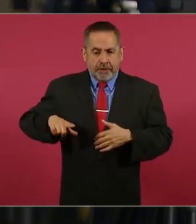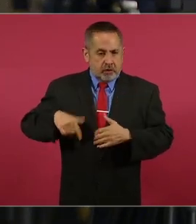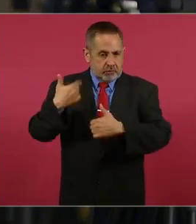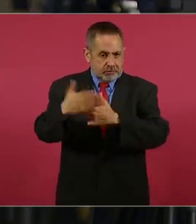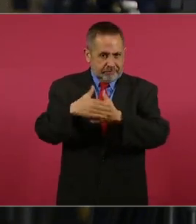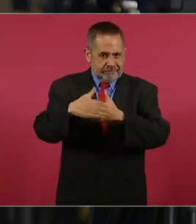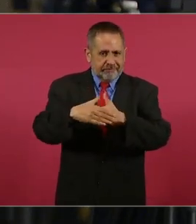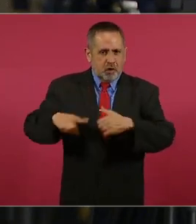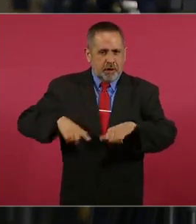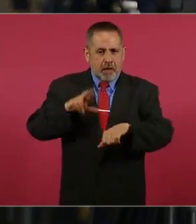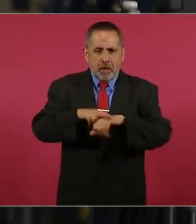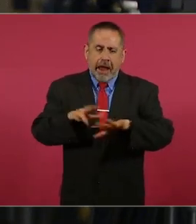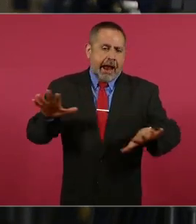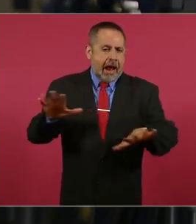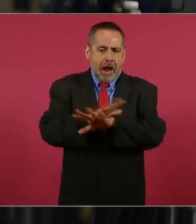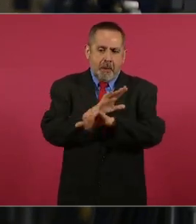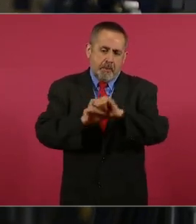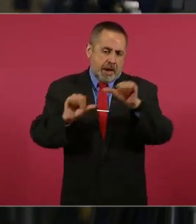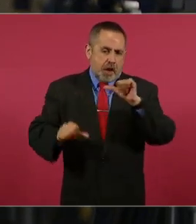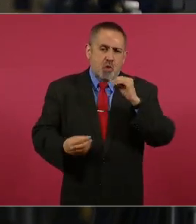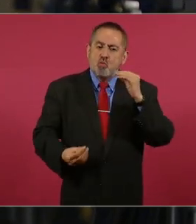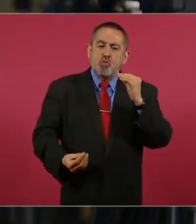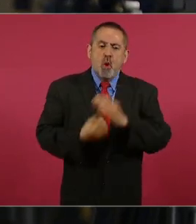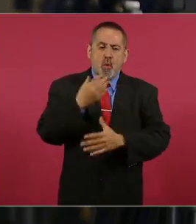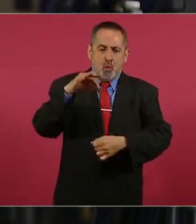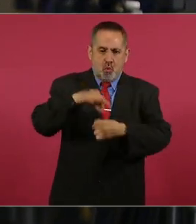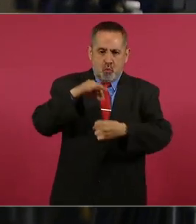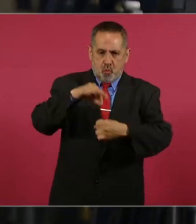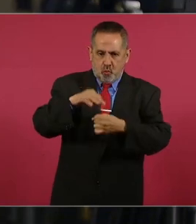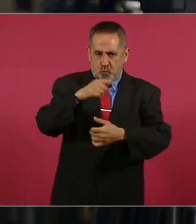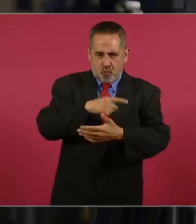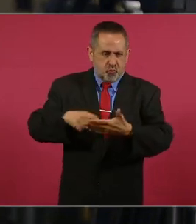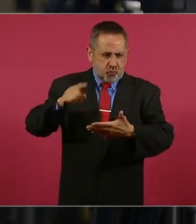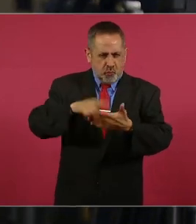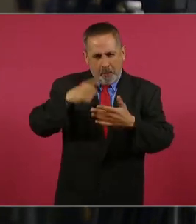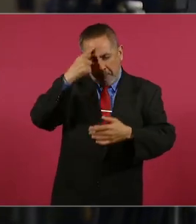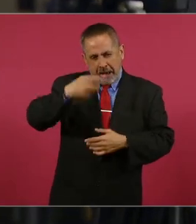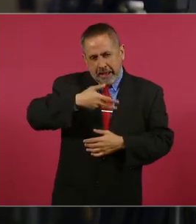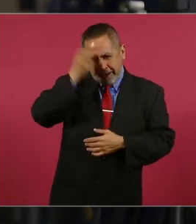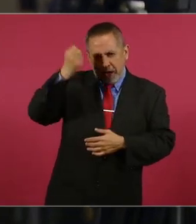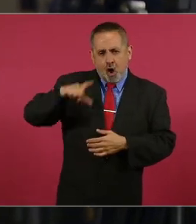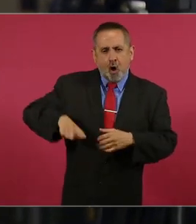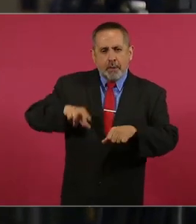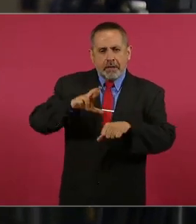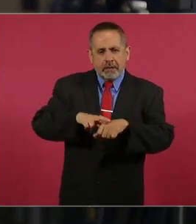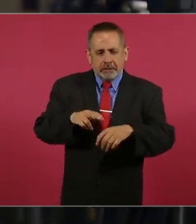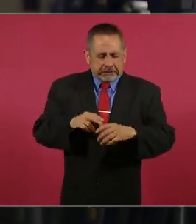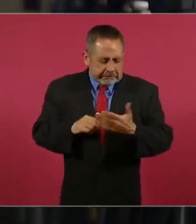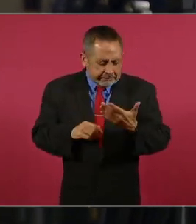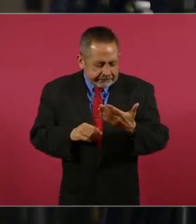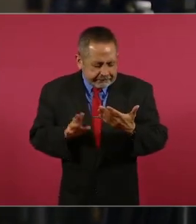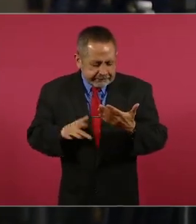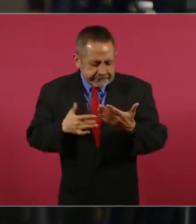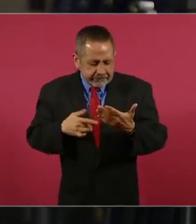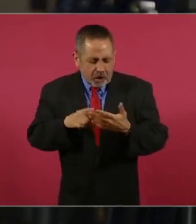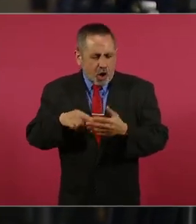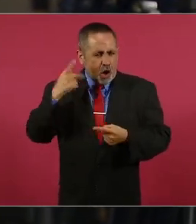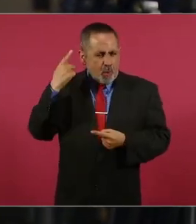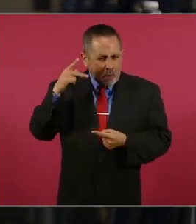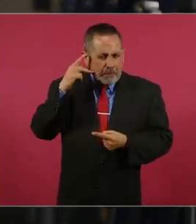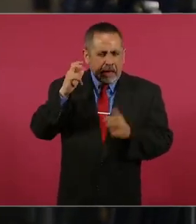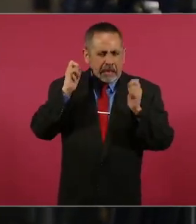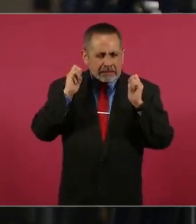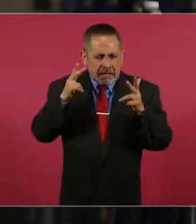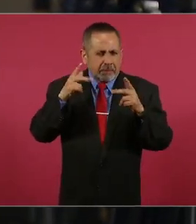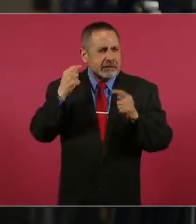pues ya 2024 por las elecciones, estamos hablando, pues, no me lo sé todo, es Puebla,